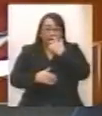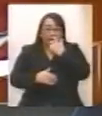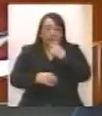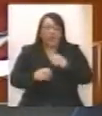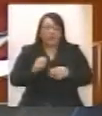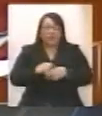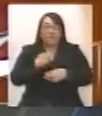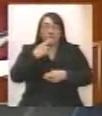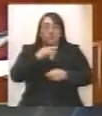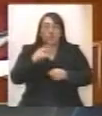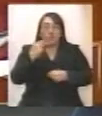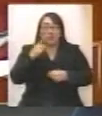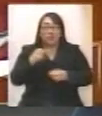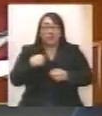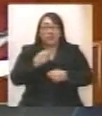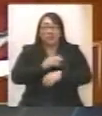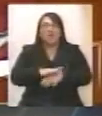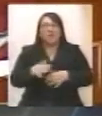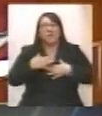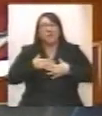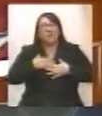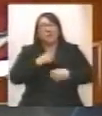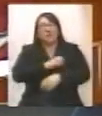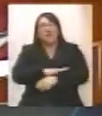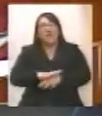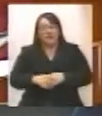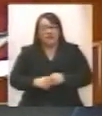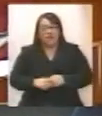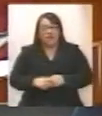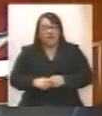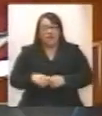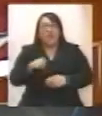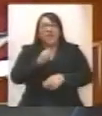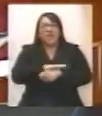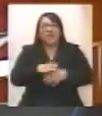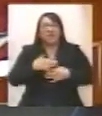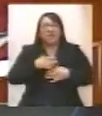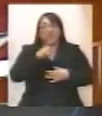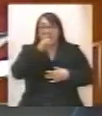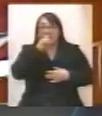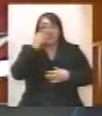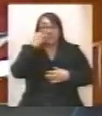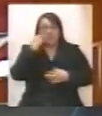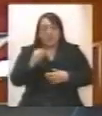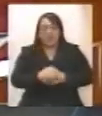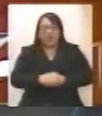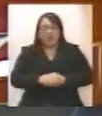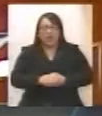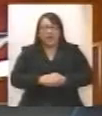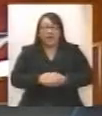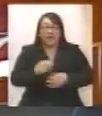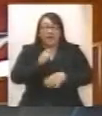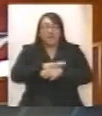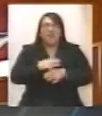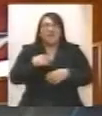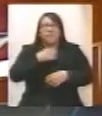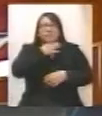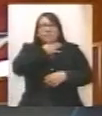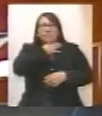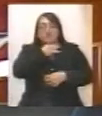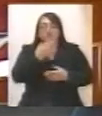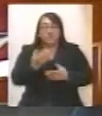en tus rojos pliegues está la sangre de mi sangre, la sangre de mi padre y de mi madre, la sangre de mis